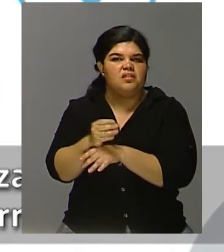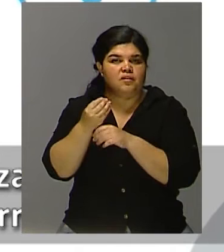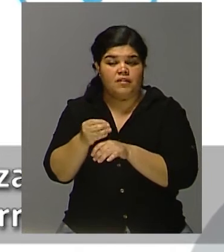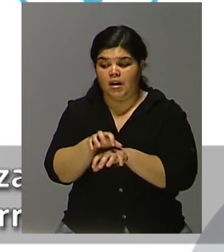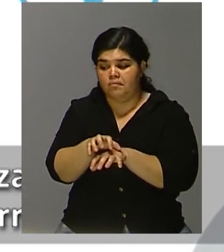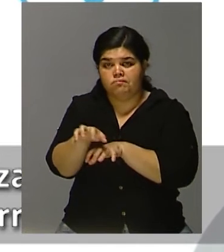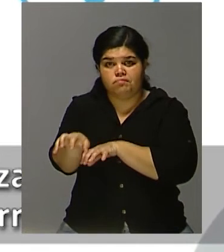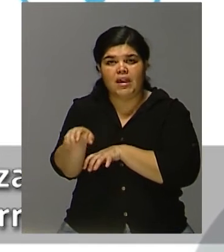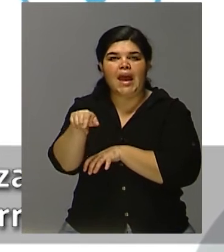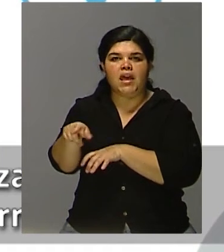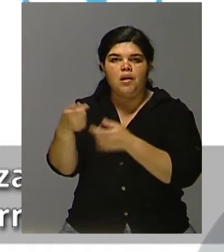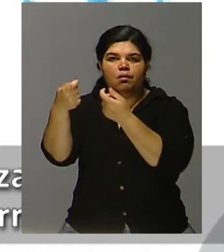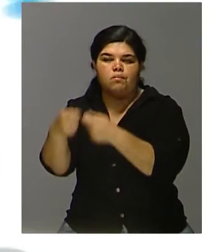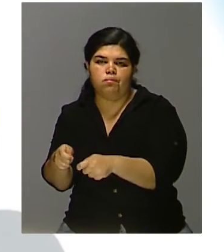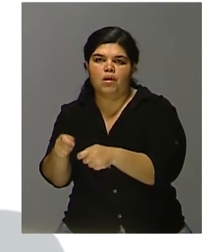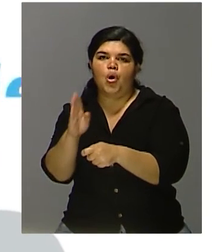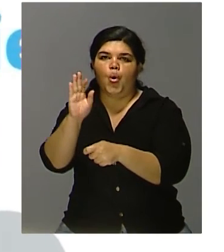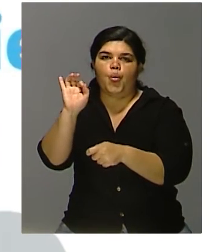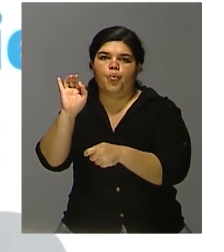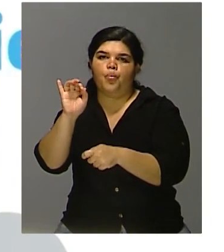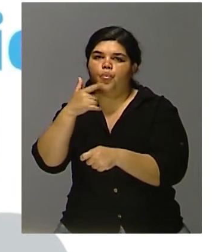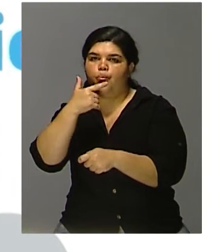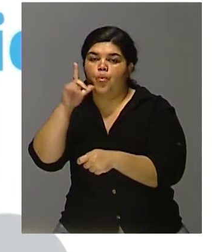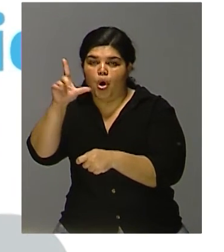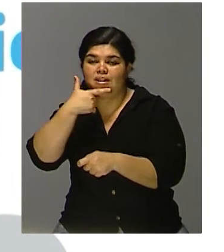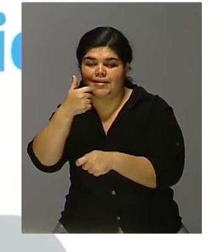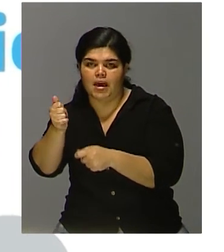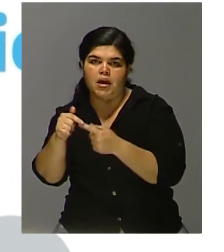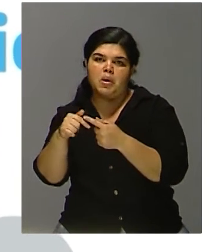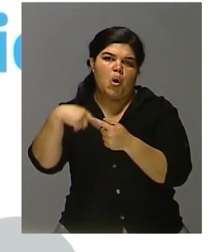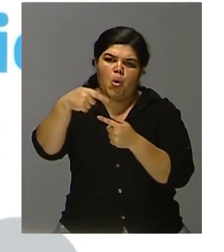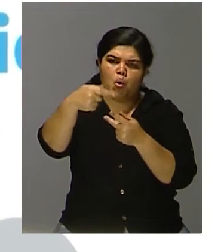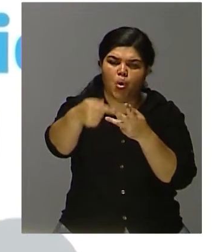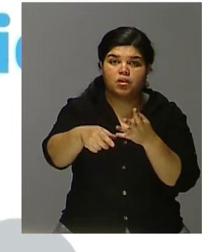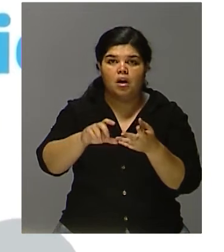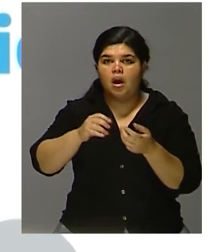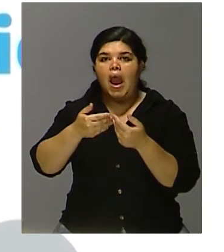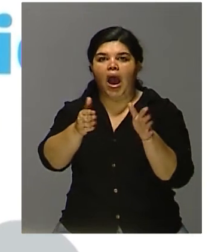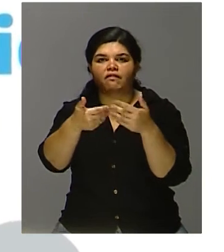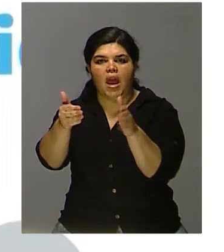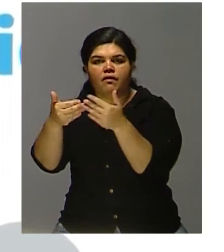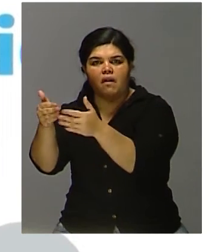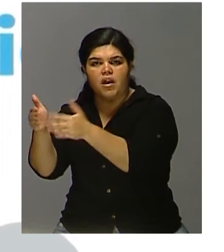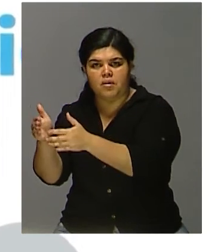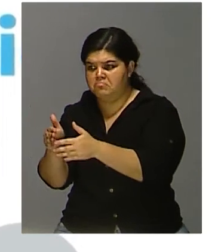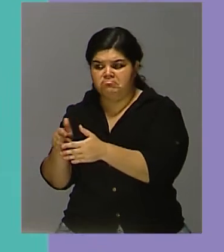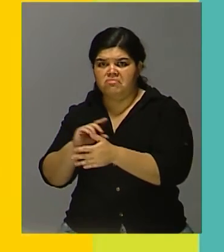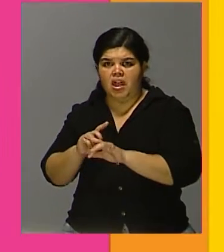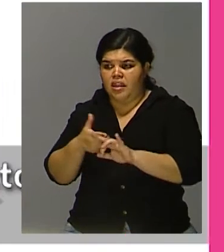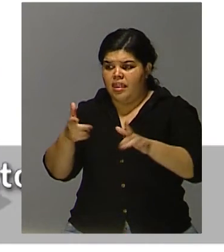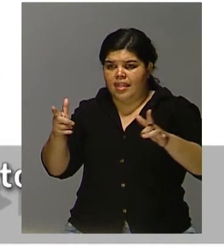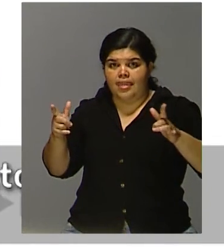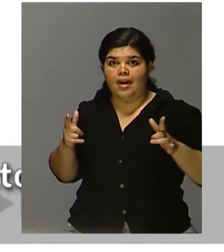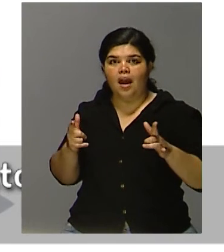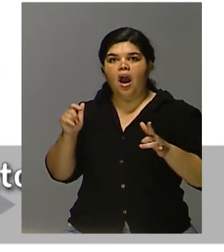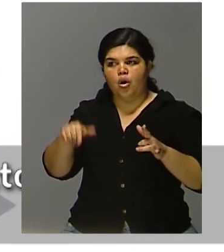como Invertir en Bolsa, Balance, todos los bancos tradicionales. Y hoy en día prácticamente muchas más personas a nuestro